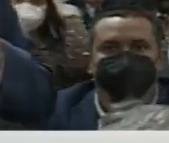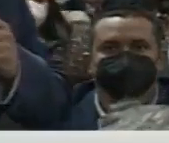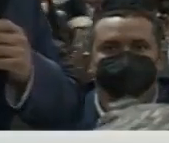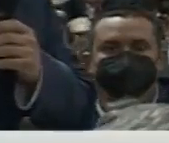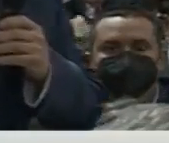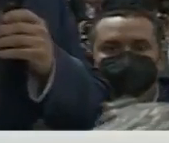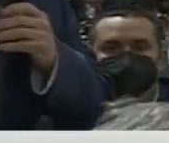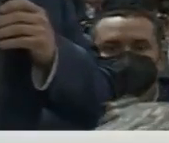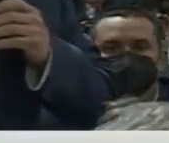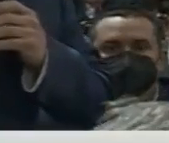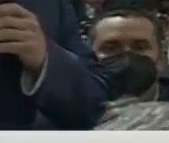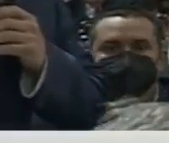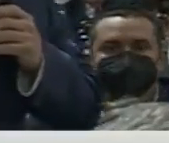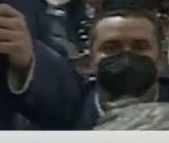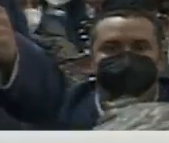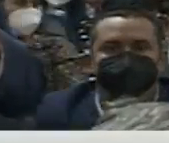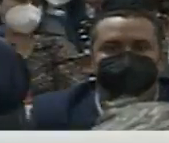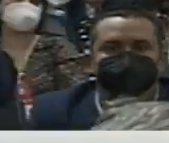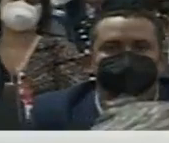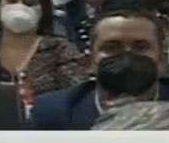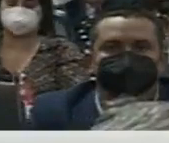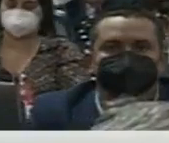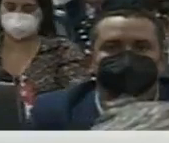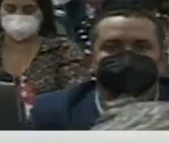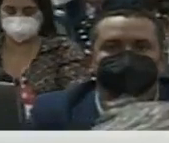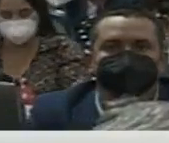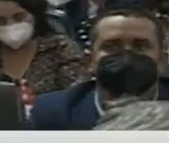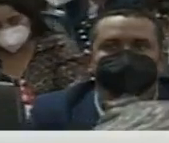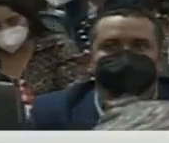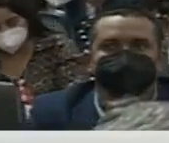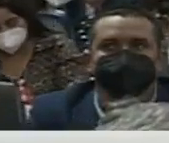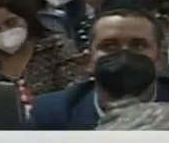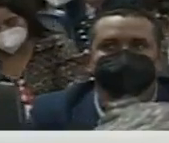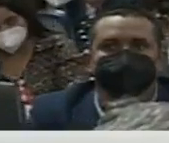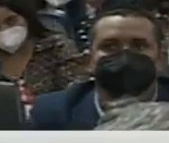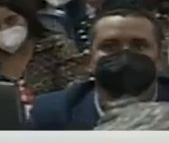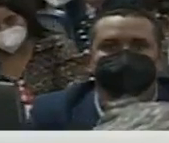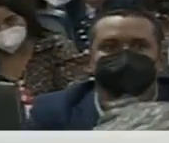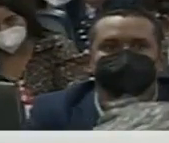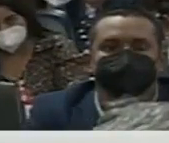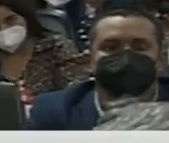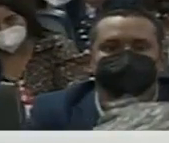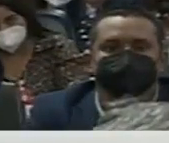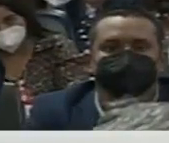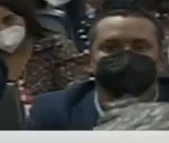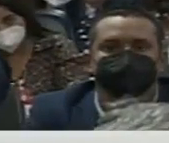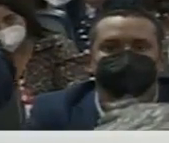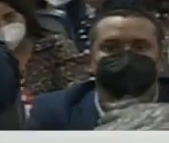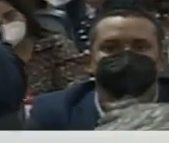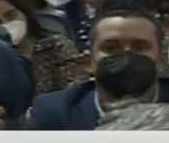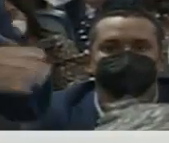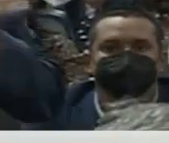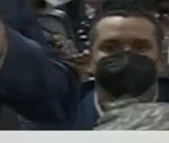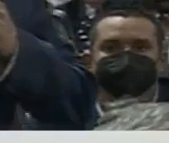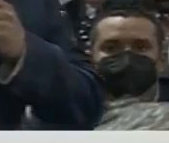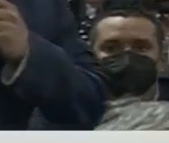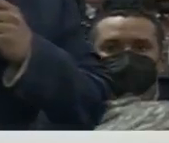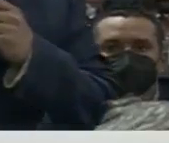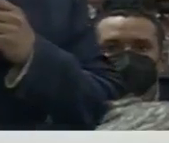nosotros reconocer a nuestros adversarios y reconocer la labor que